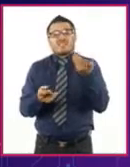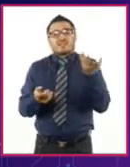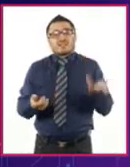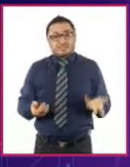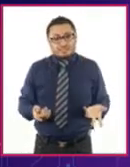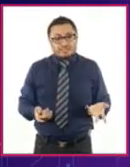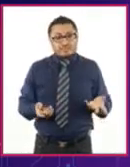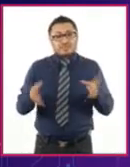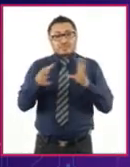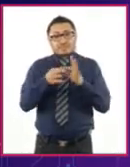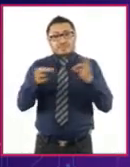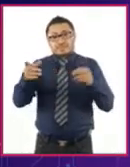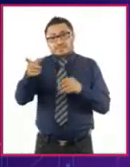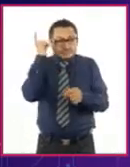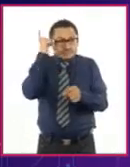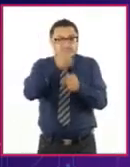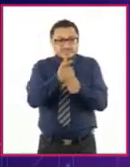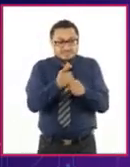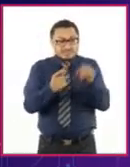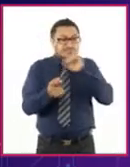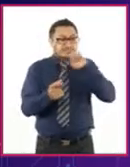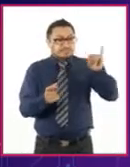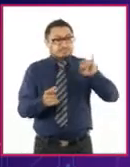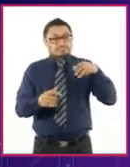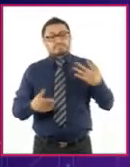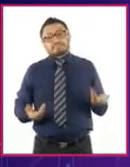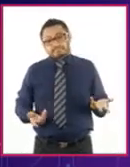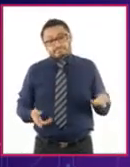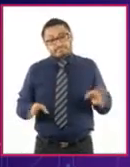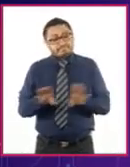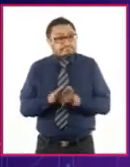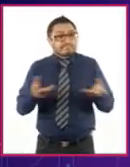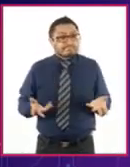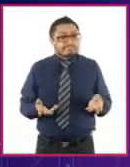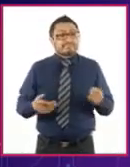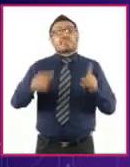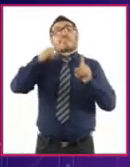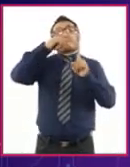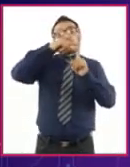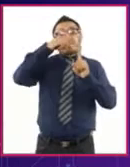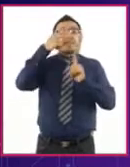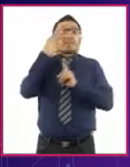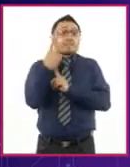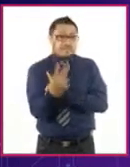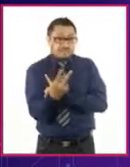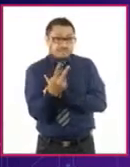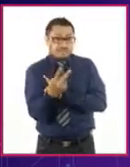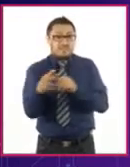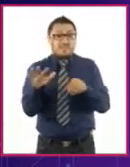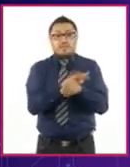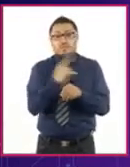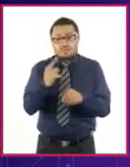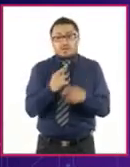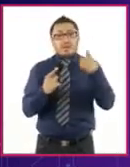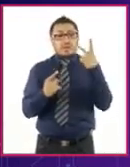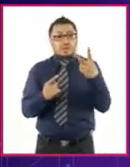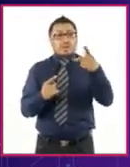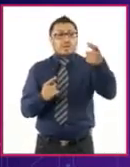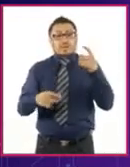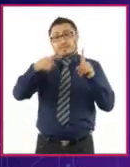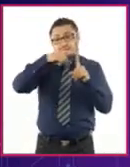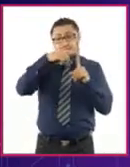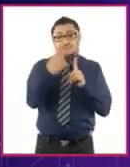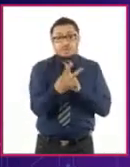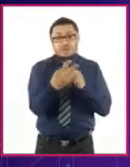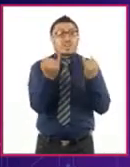despejar a x en el miembro izquierdo? Dividir entre 2. ya que 2x entre 2